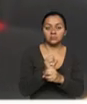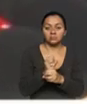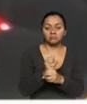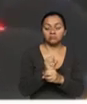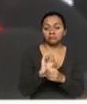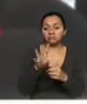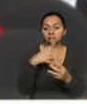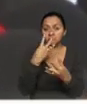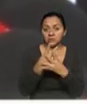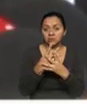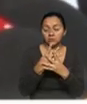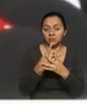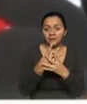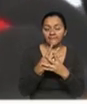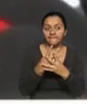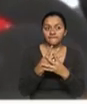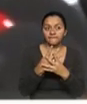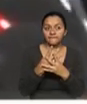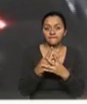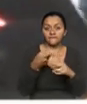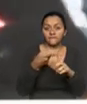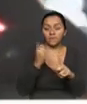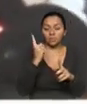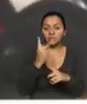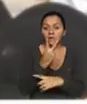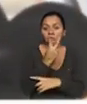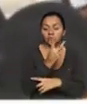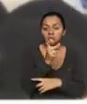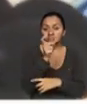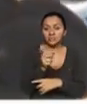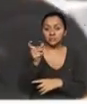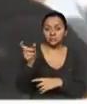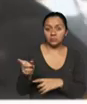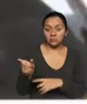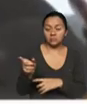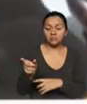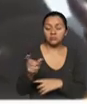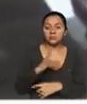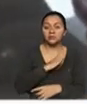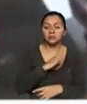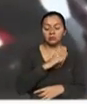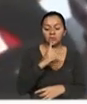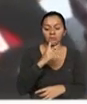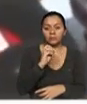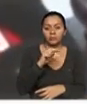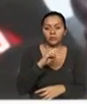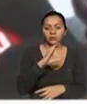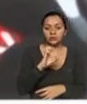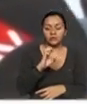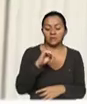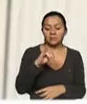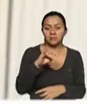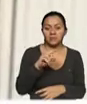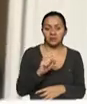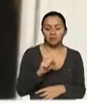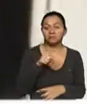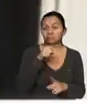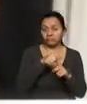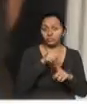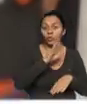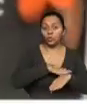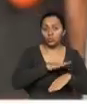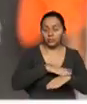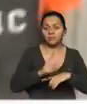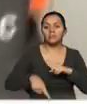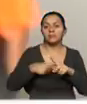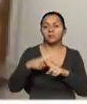prisión en contra de los dos señores procesados, al señor Ponce Mina en calidad de autor directo y al